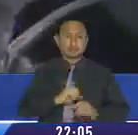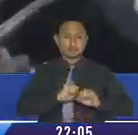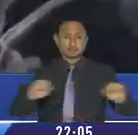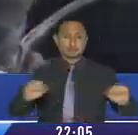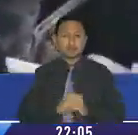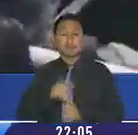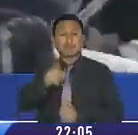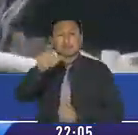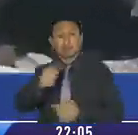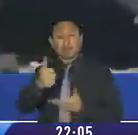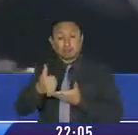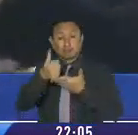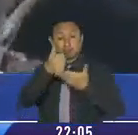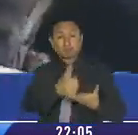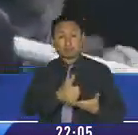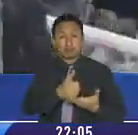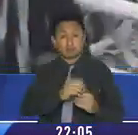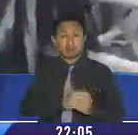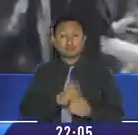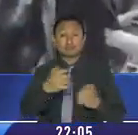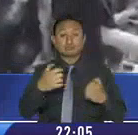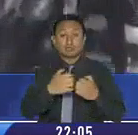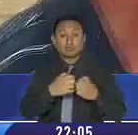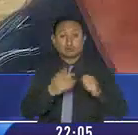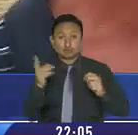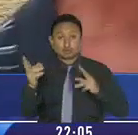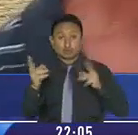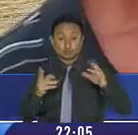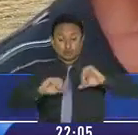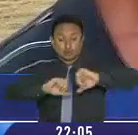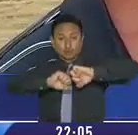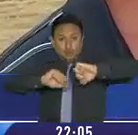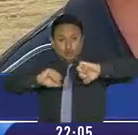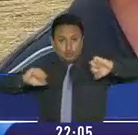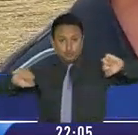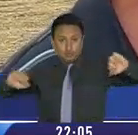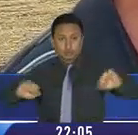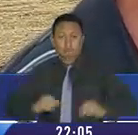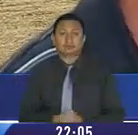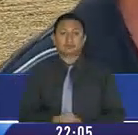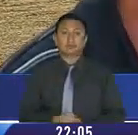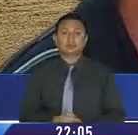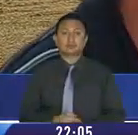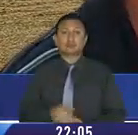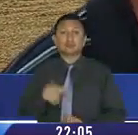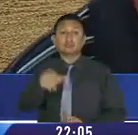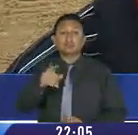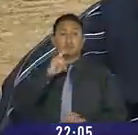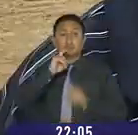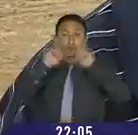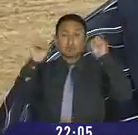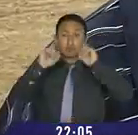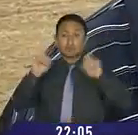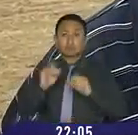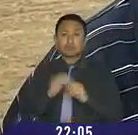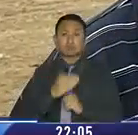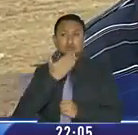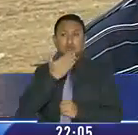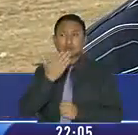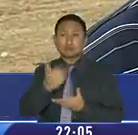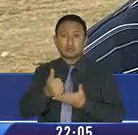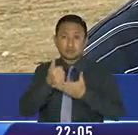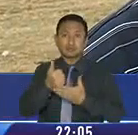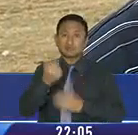de rescate utilizó equipo de extricación. Sí, así se gritaban, venían gritando ellos, pero no tenían cómo auxiliar. No había forma